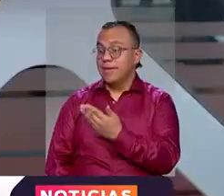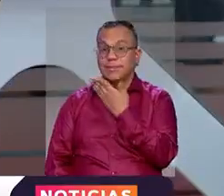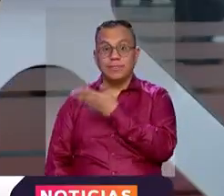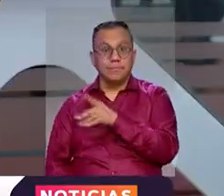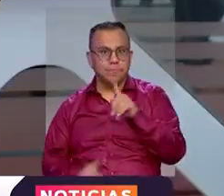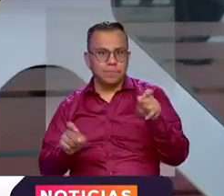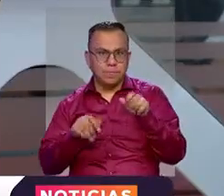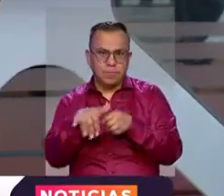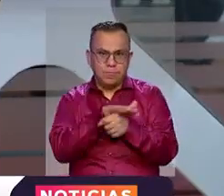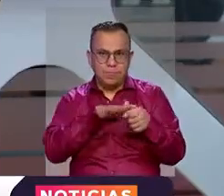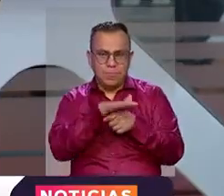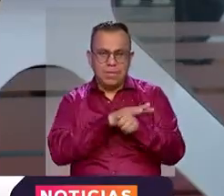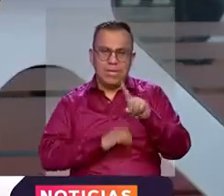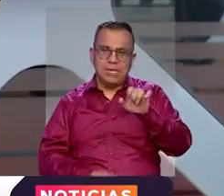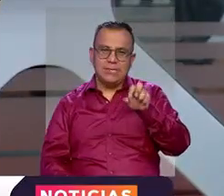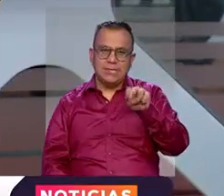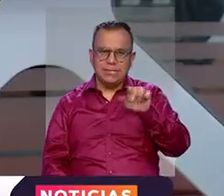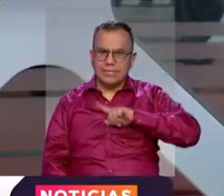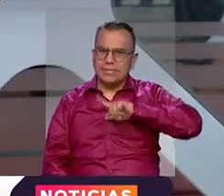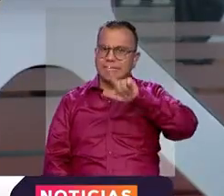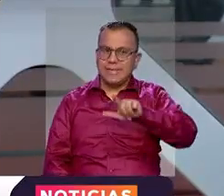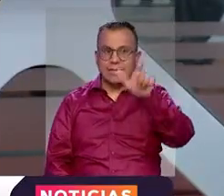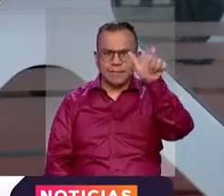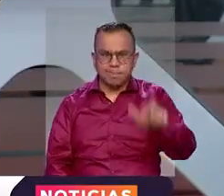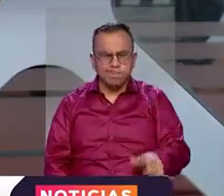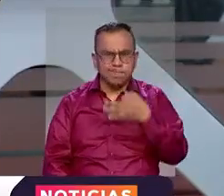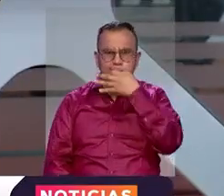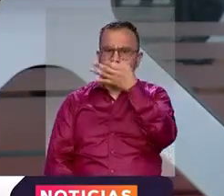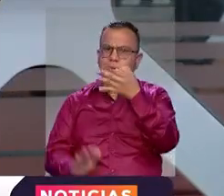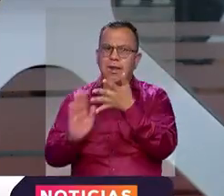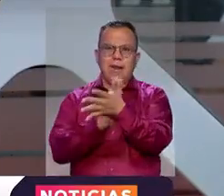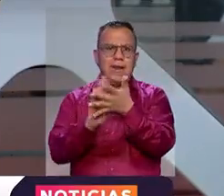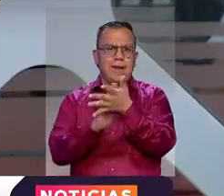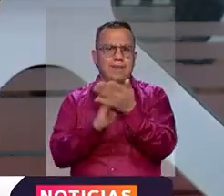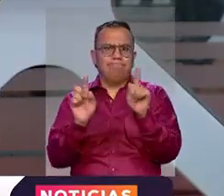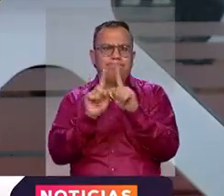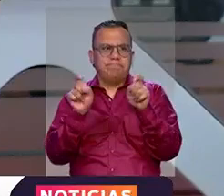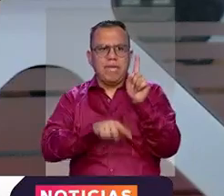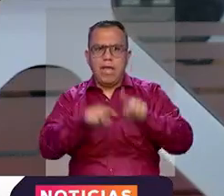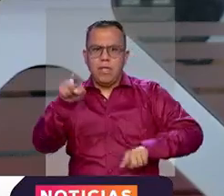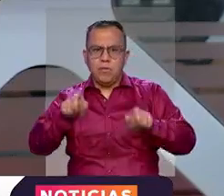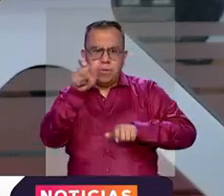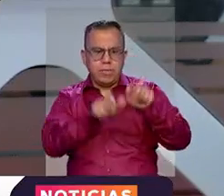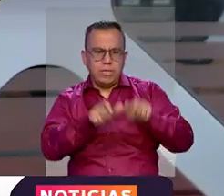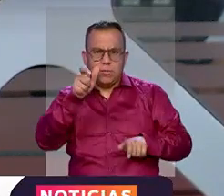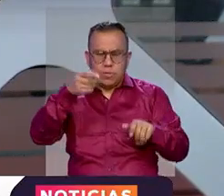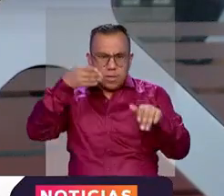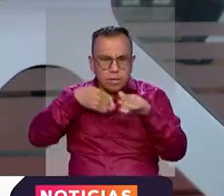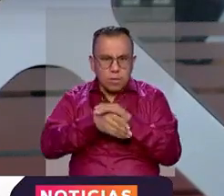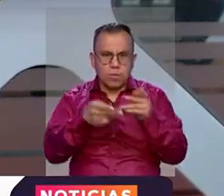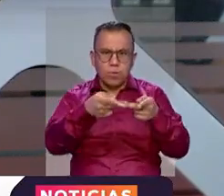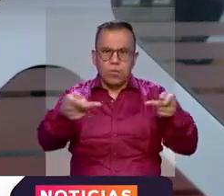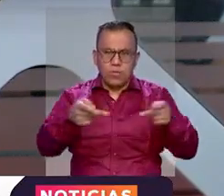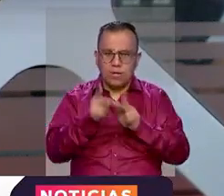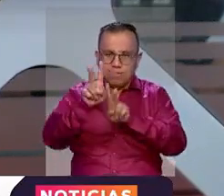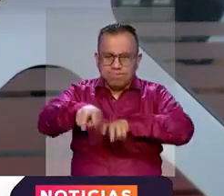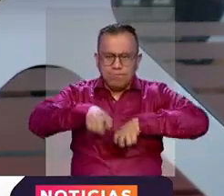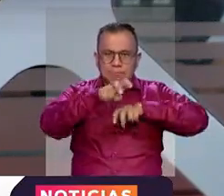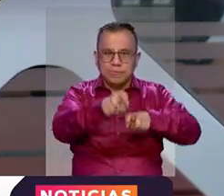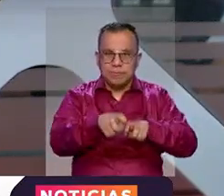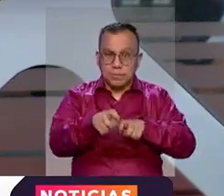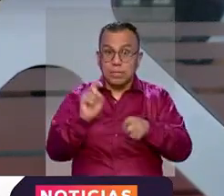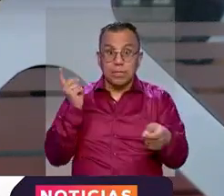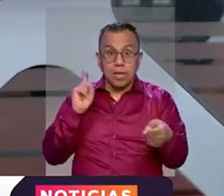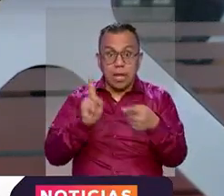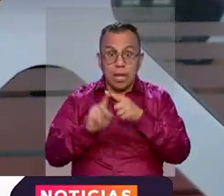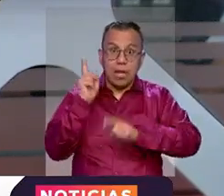Mientras tanto, en el barrio La Estancia, líderes ambientalistas denuncian que en las últimas horas algunas personas ingresaron a la huerta en la que trabajan hace